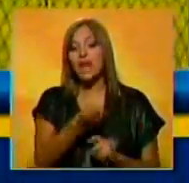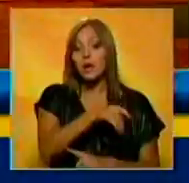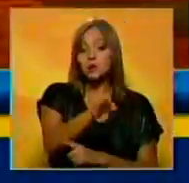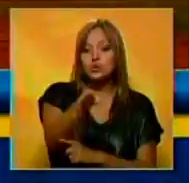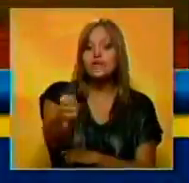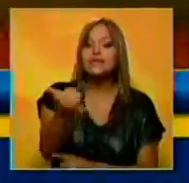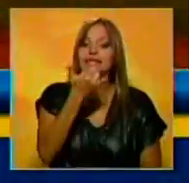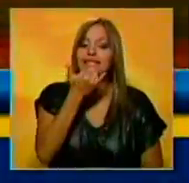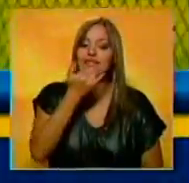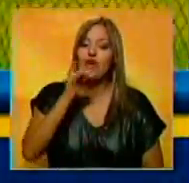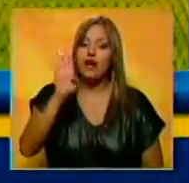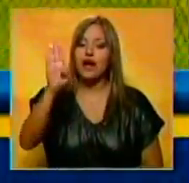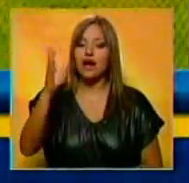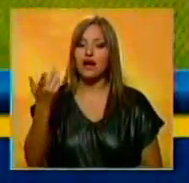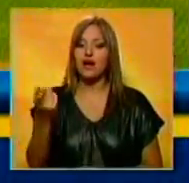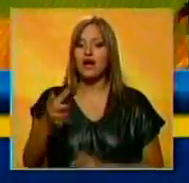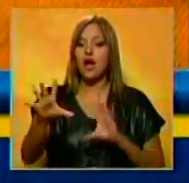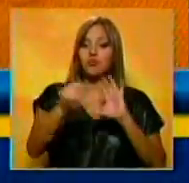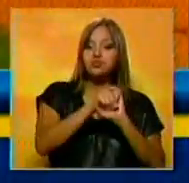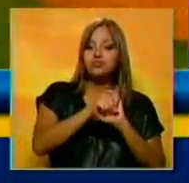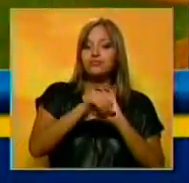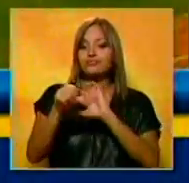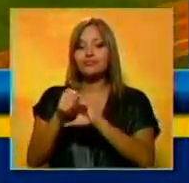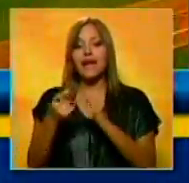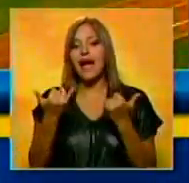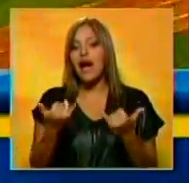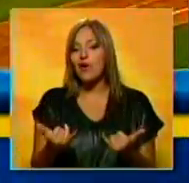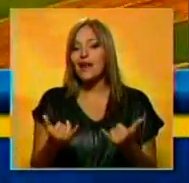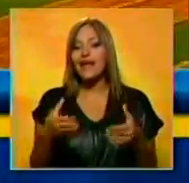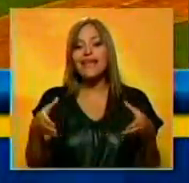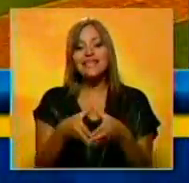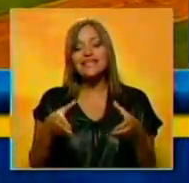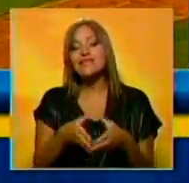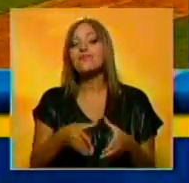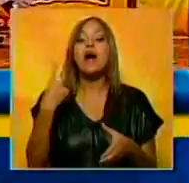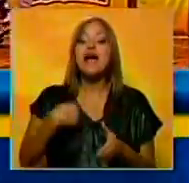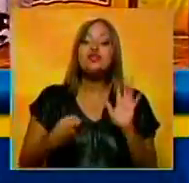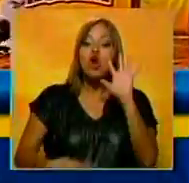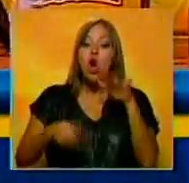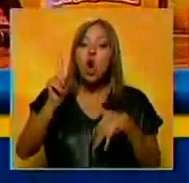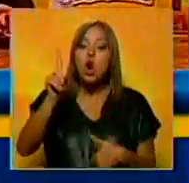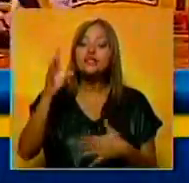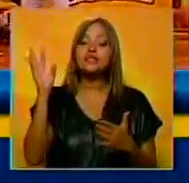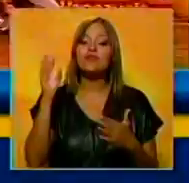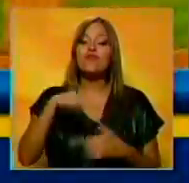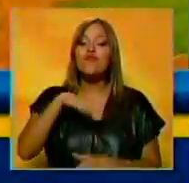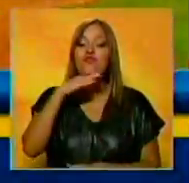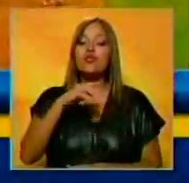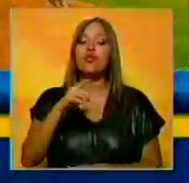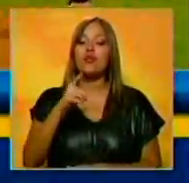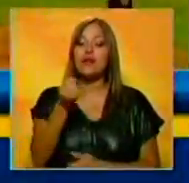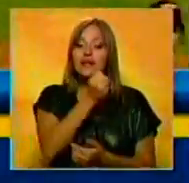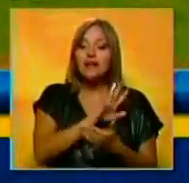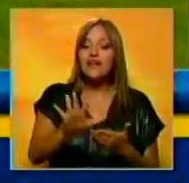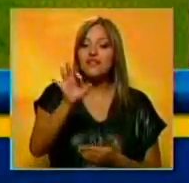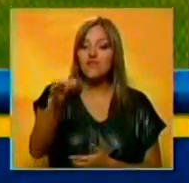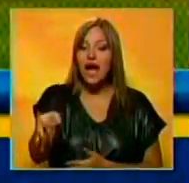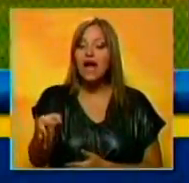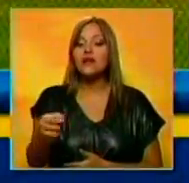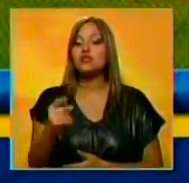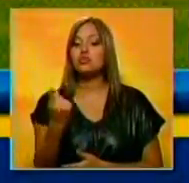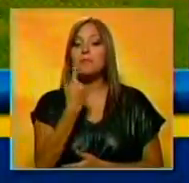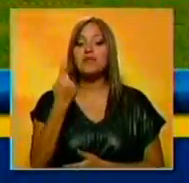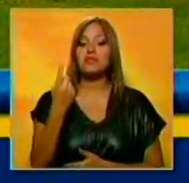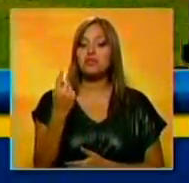corto y falló con un doble play que sentenció a un equipo que recibió hasta 11 bases por bolas y apenas llegó a 4